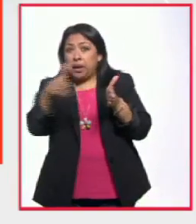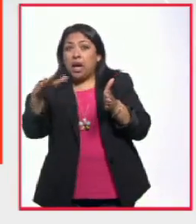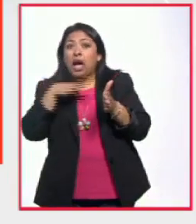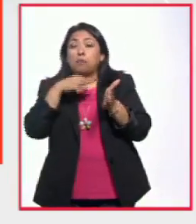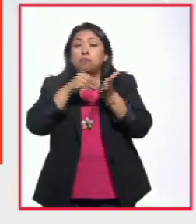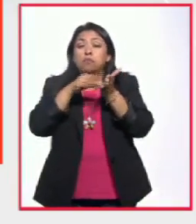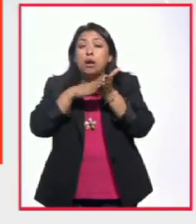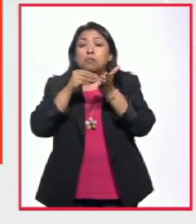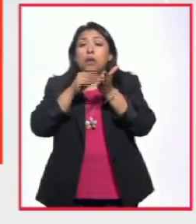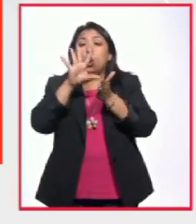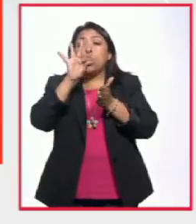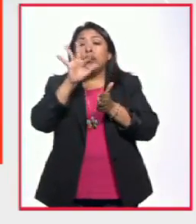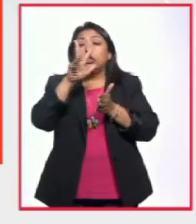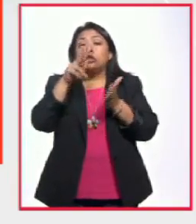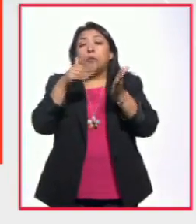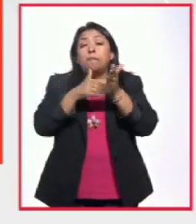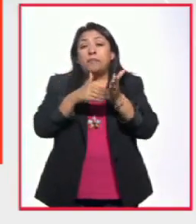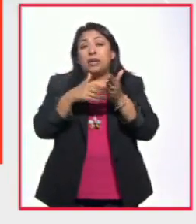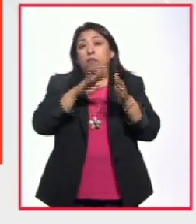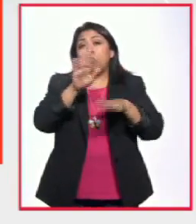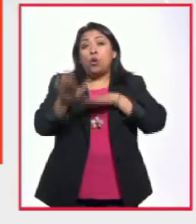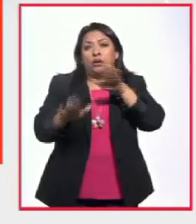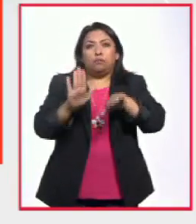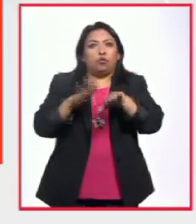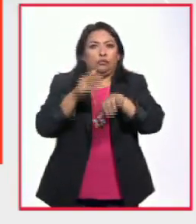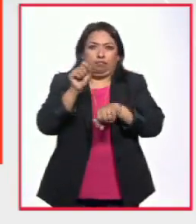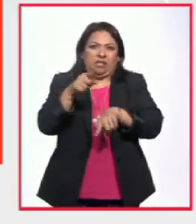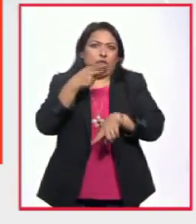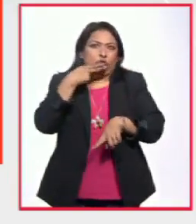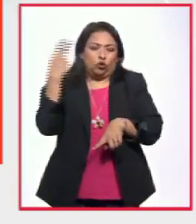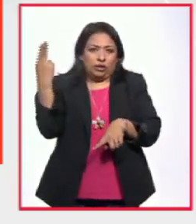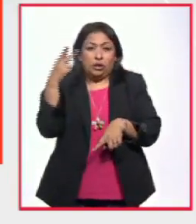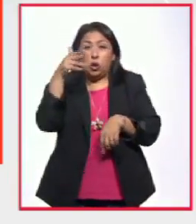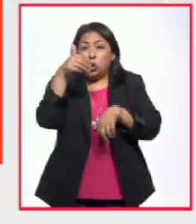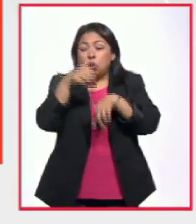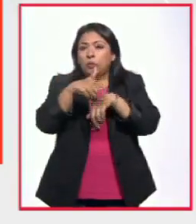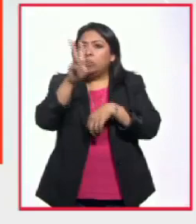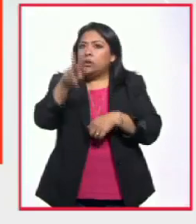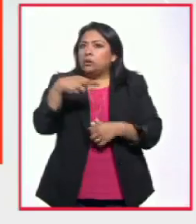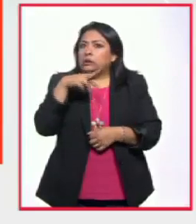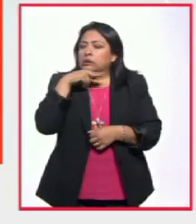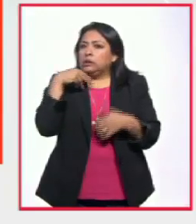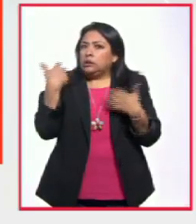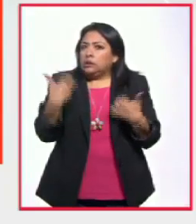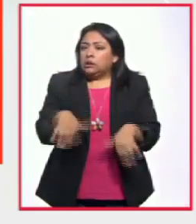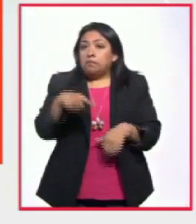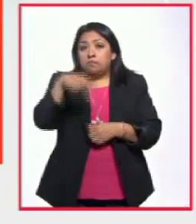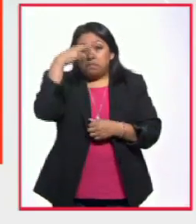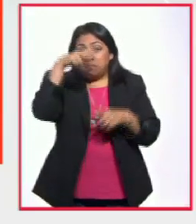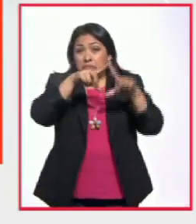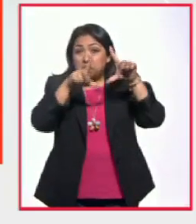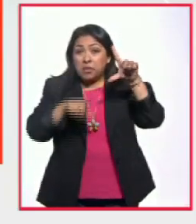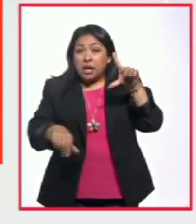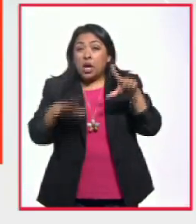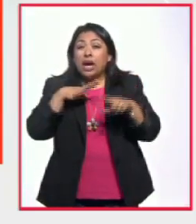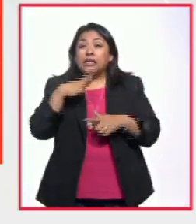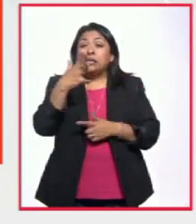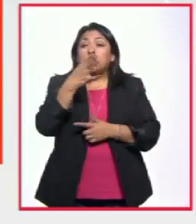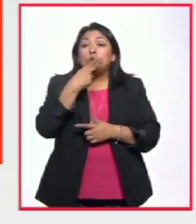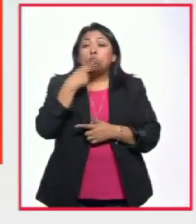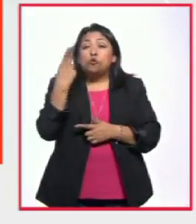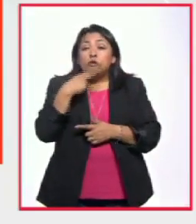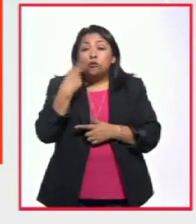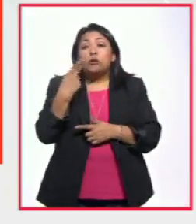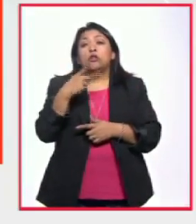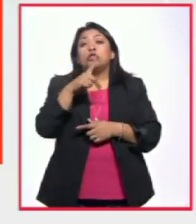registraron 48.000 defunciones por la misma causa. Las cifras son preocupantes. En México ocurren 5 suicidios